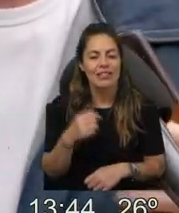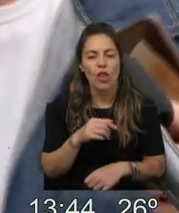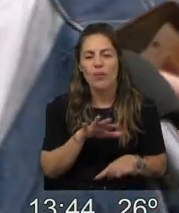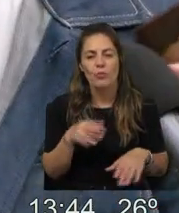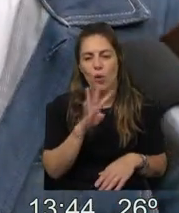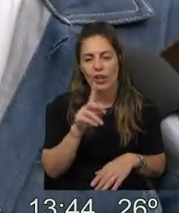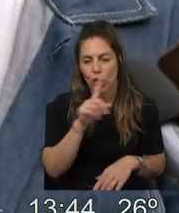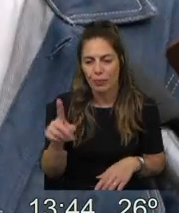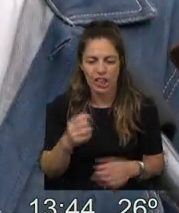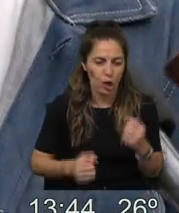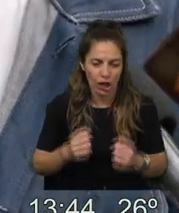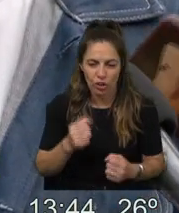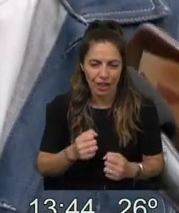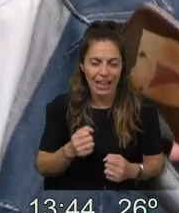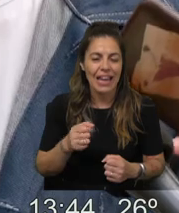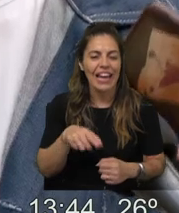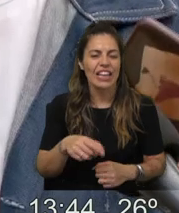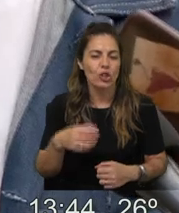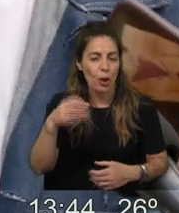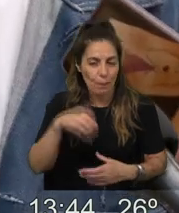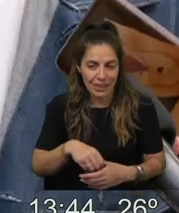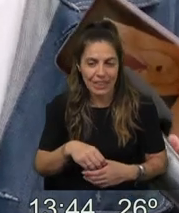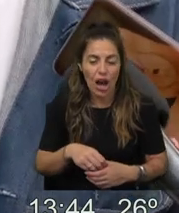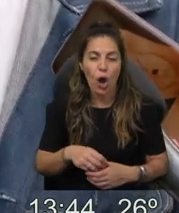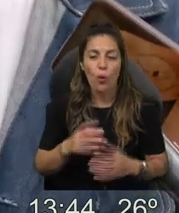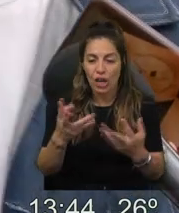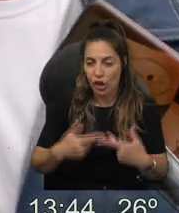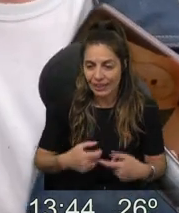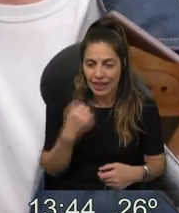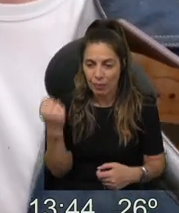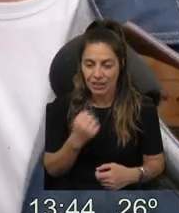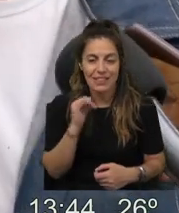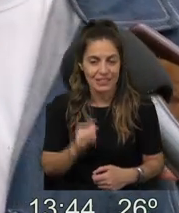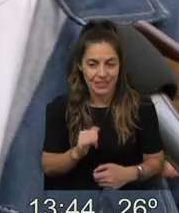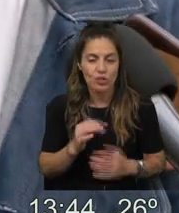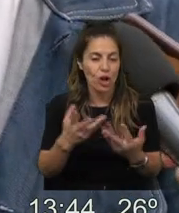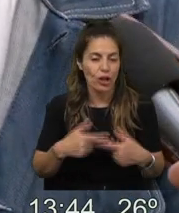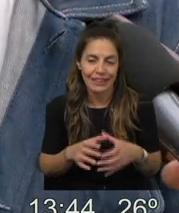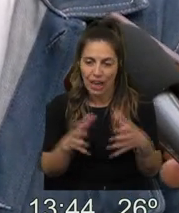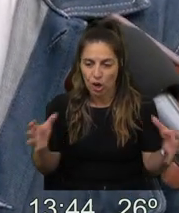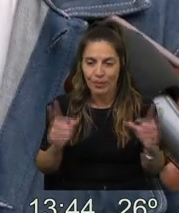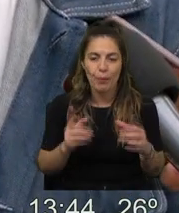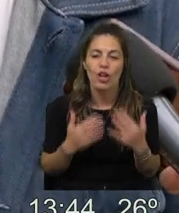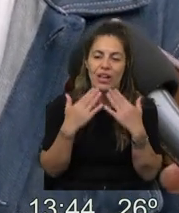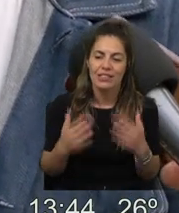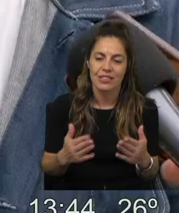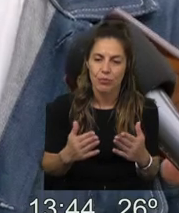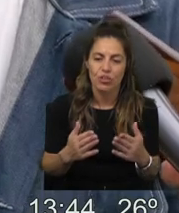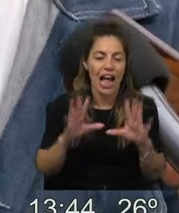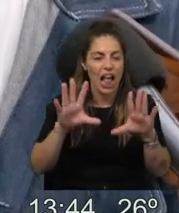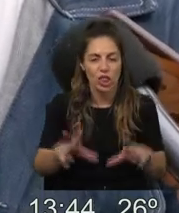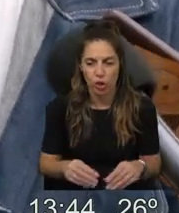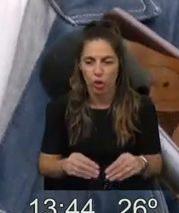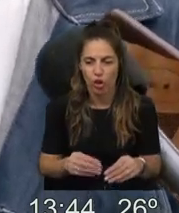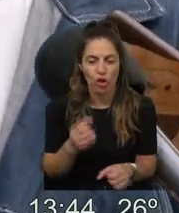que esto implica una logística importante para la Intendencia, ¿no? Es una logística enorme, también lo agradecíamos recién en el lanzamiento a todas